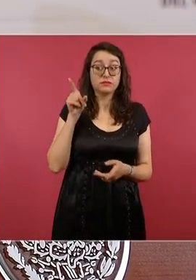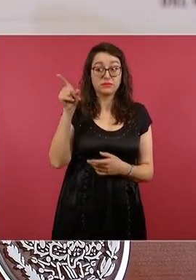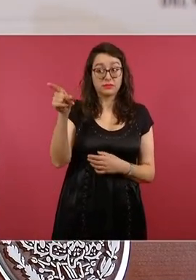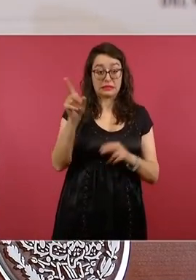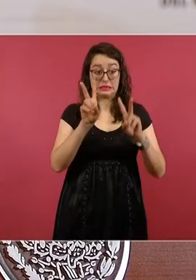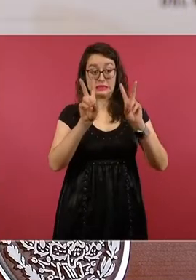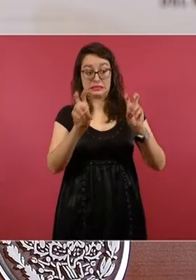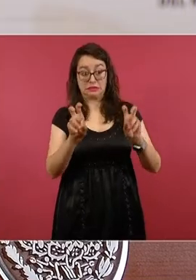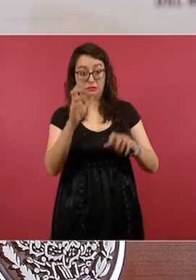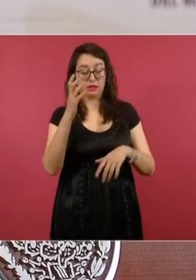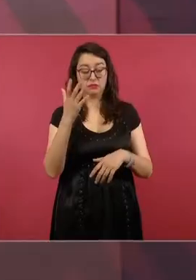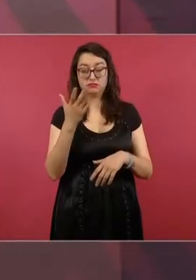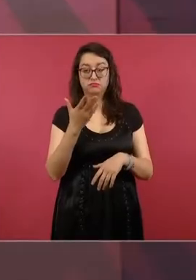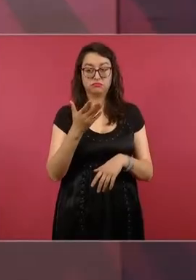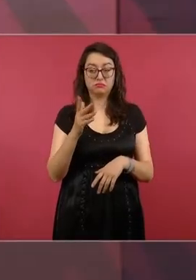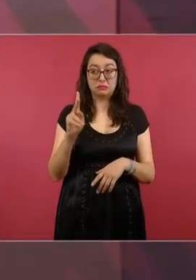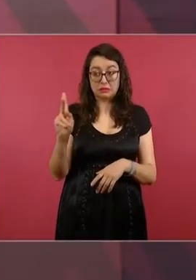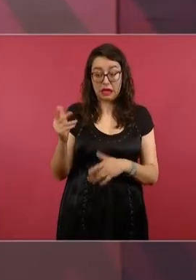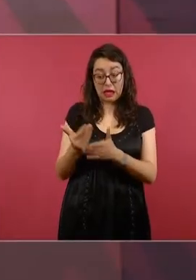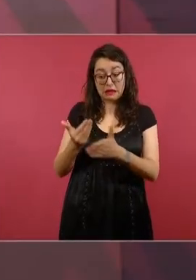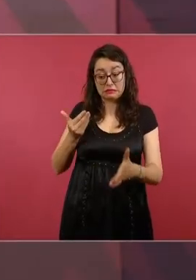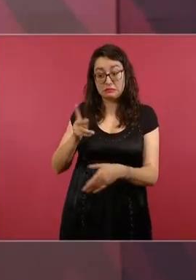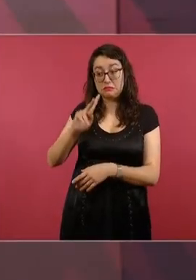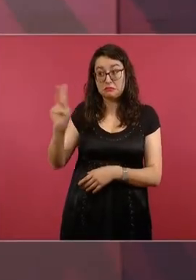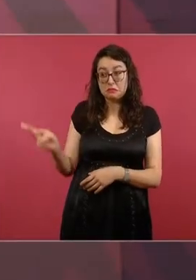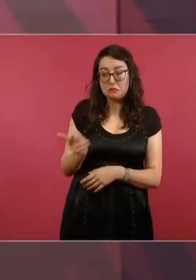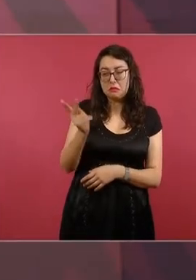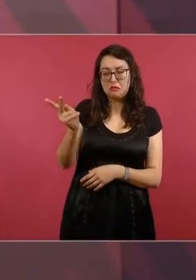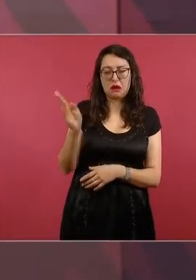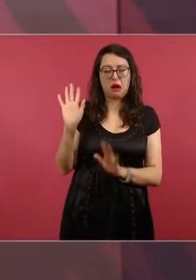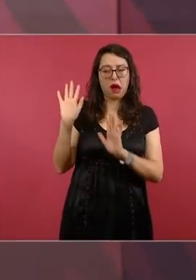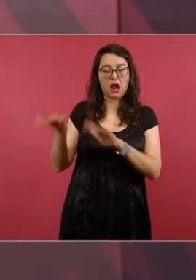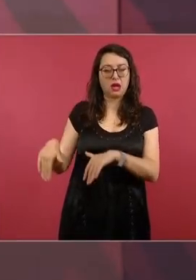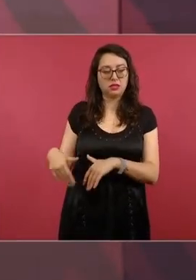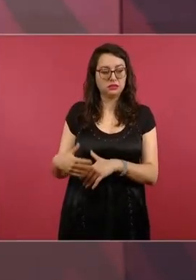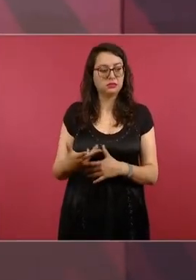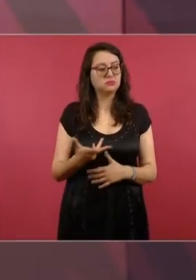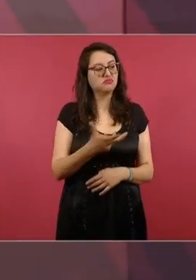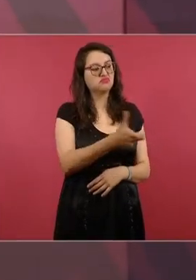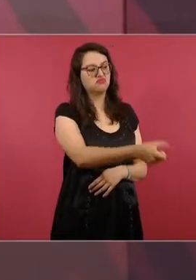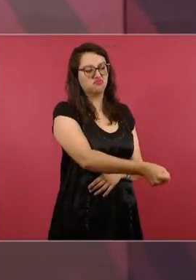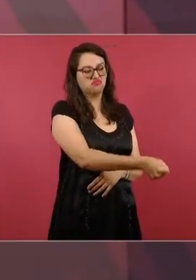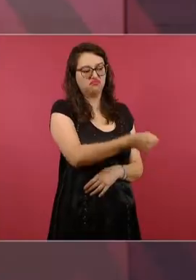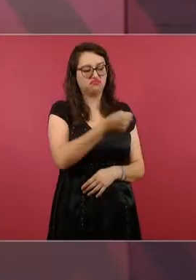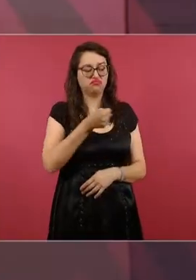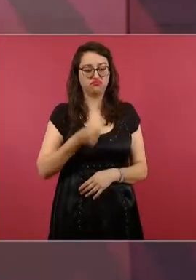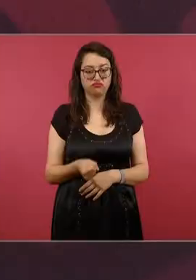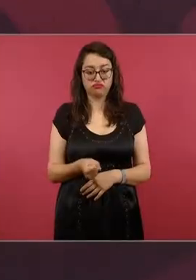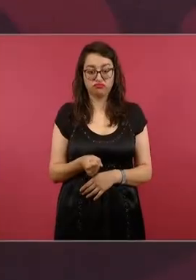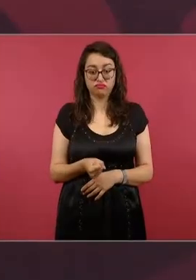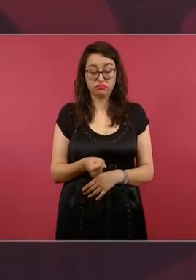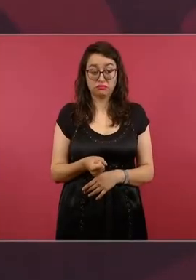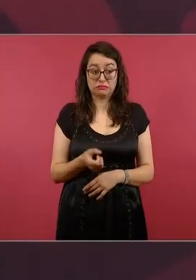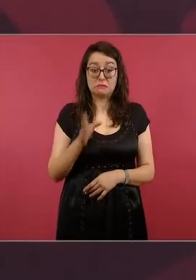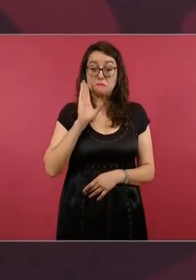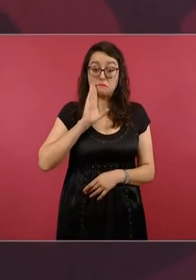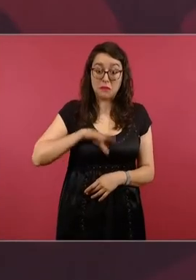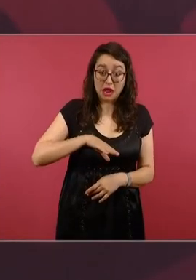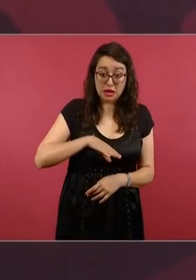sin tomar en cuenta los procedimientos legales, hizo algo